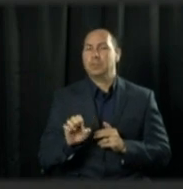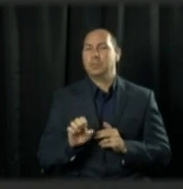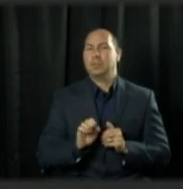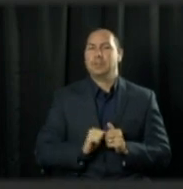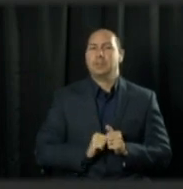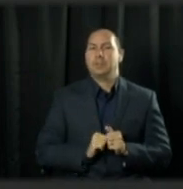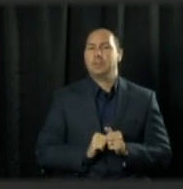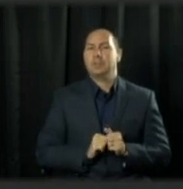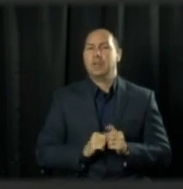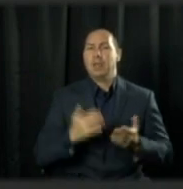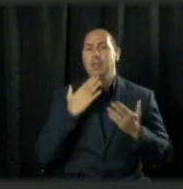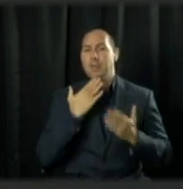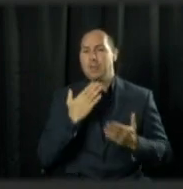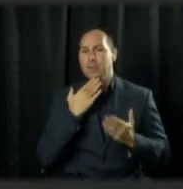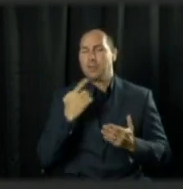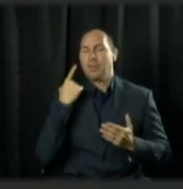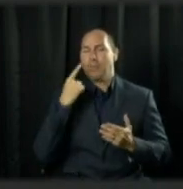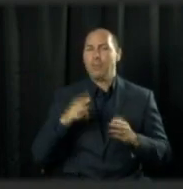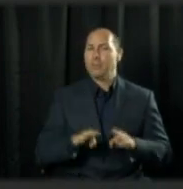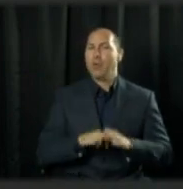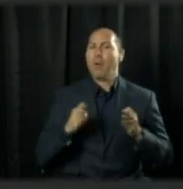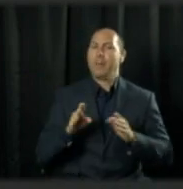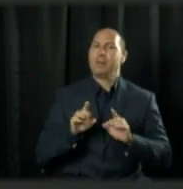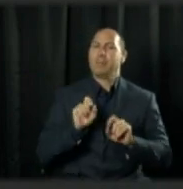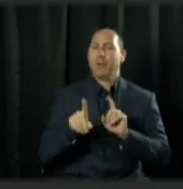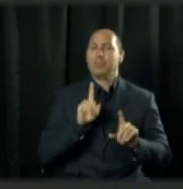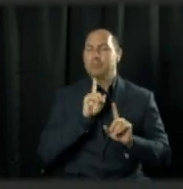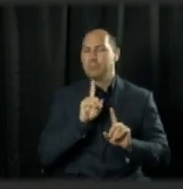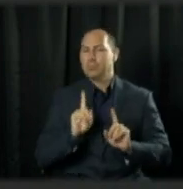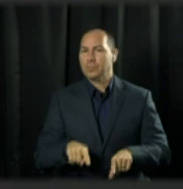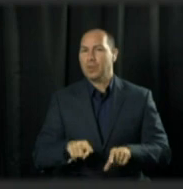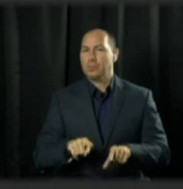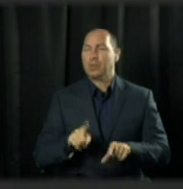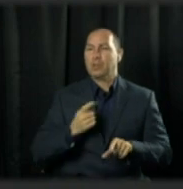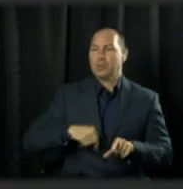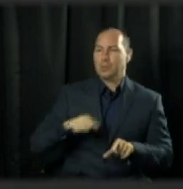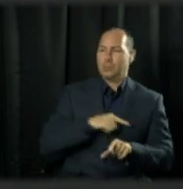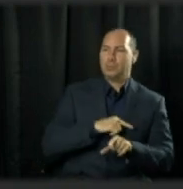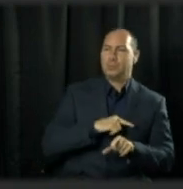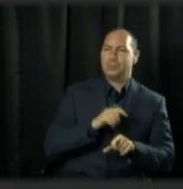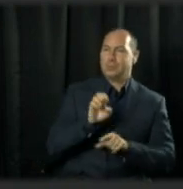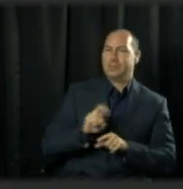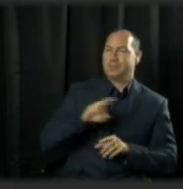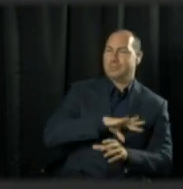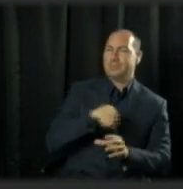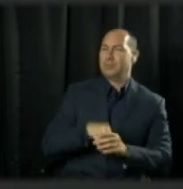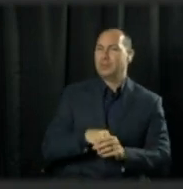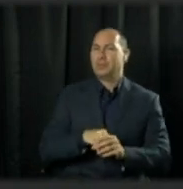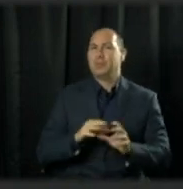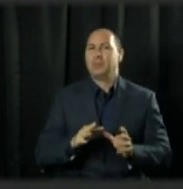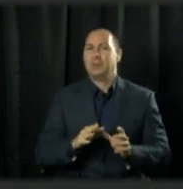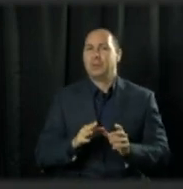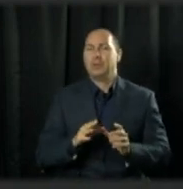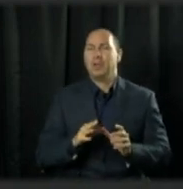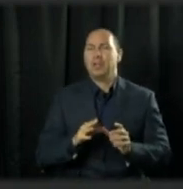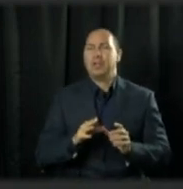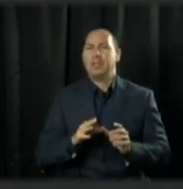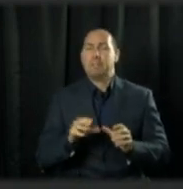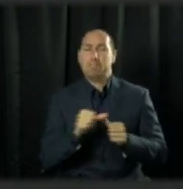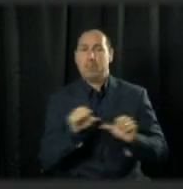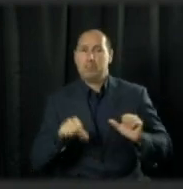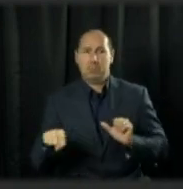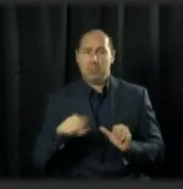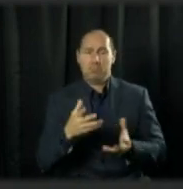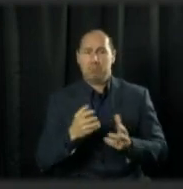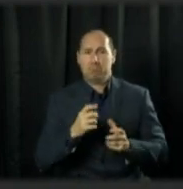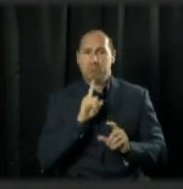Sí. Gracias por esta conferencia de prensa y por incluirnos en los Estados Unidos continentales. Para la señora Yaresco, alguien más que